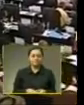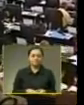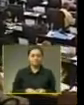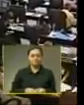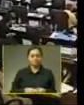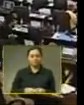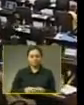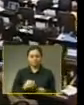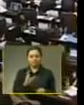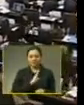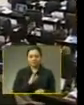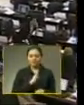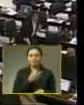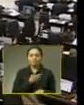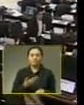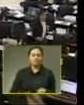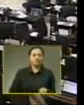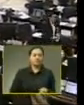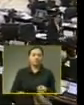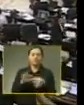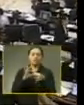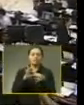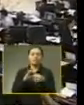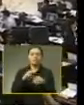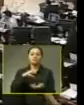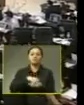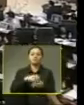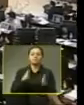Señor presidente, colegas asambleístas,